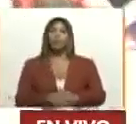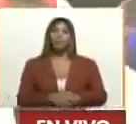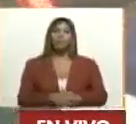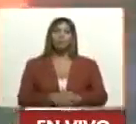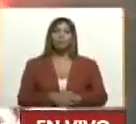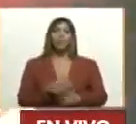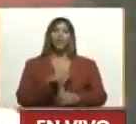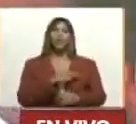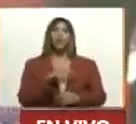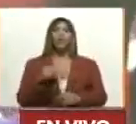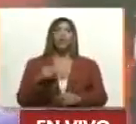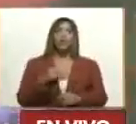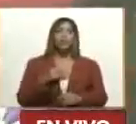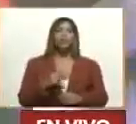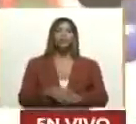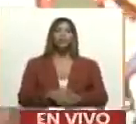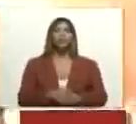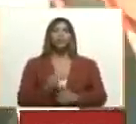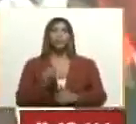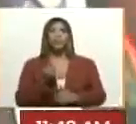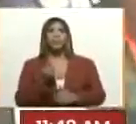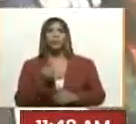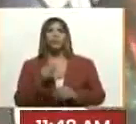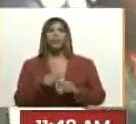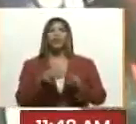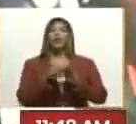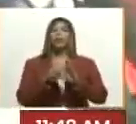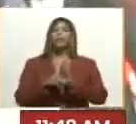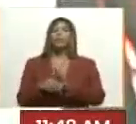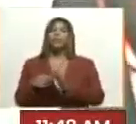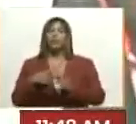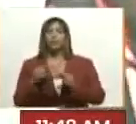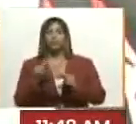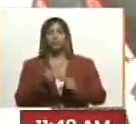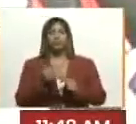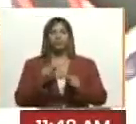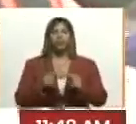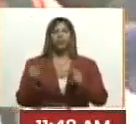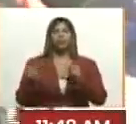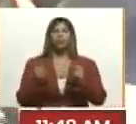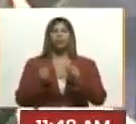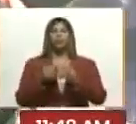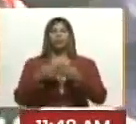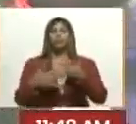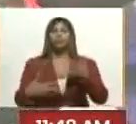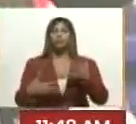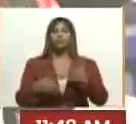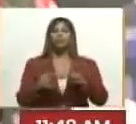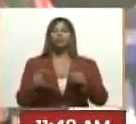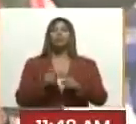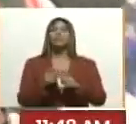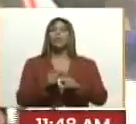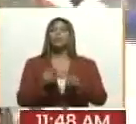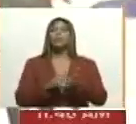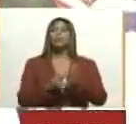nosotros, primero, la metodología nuestra fue discutir largamente la